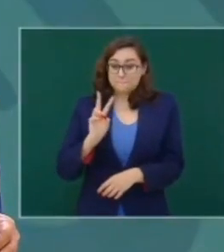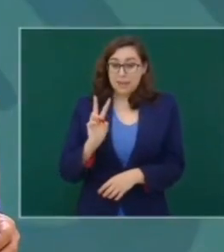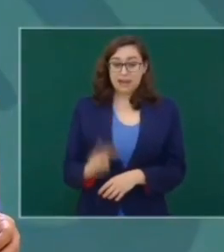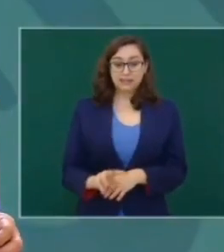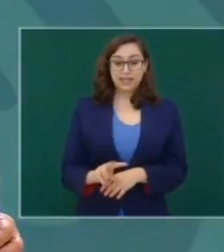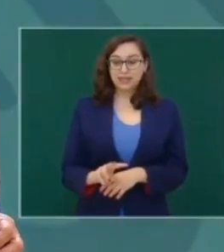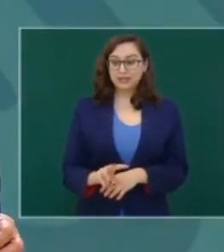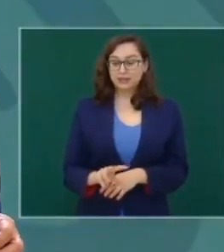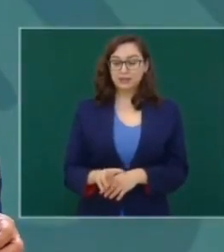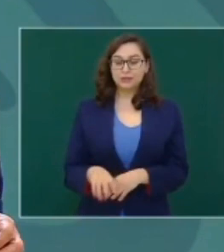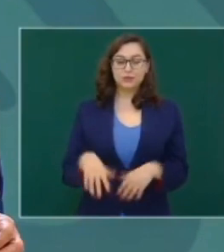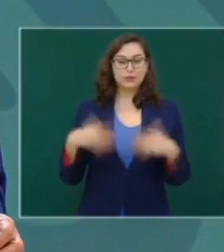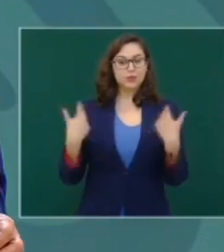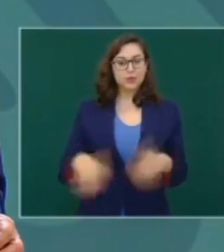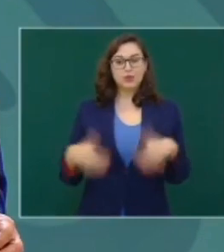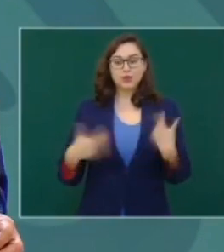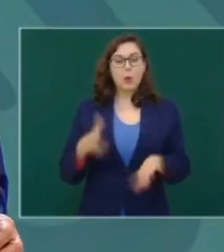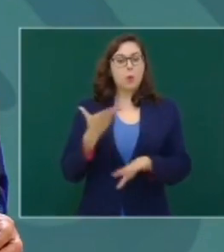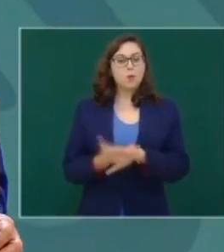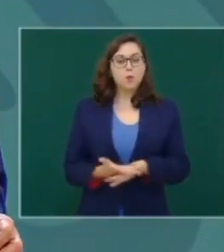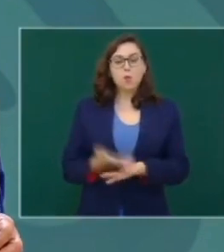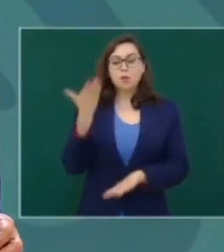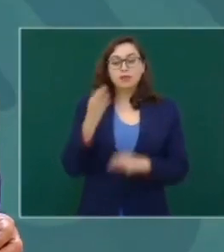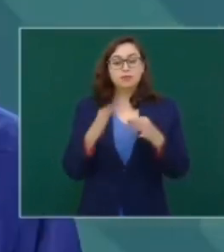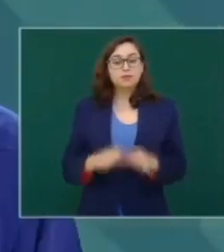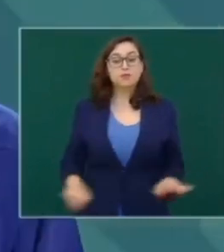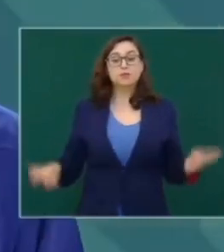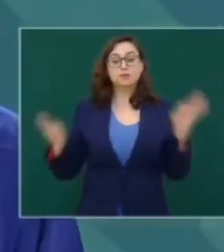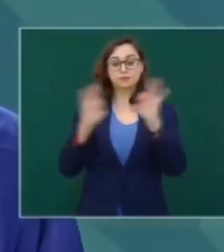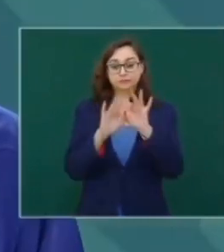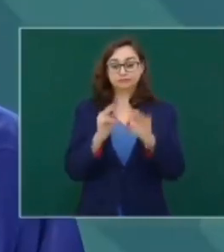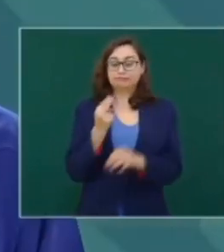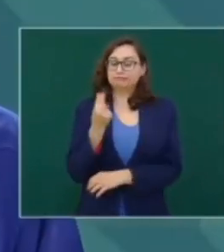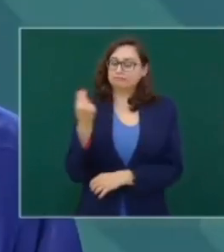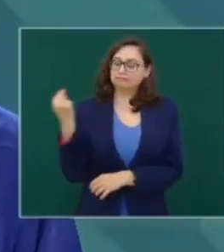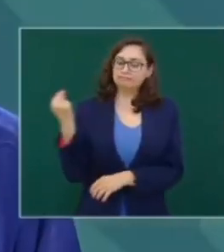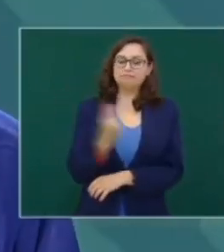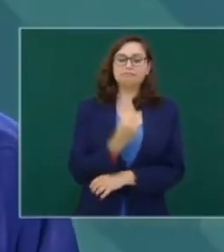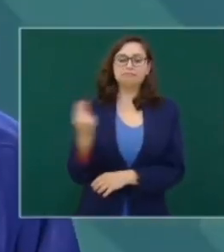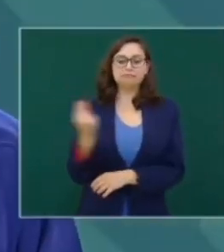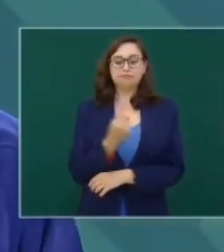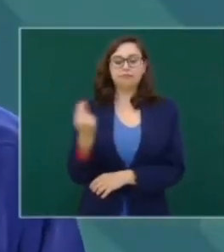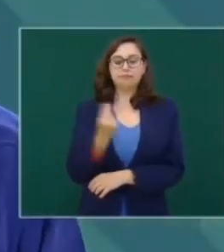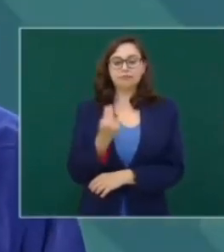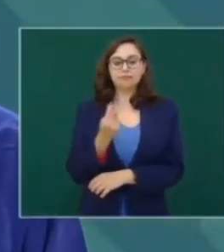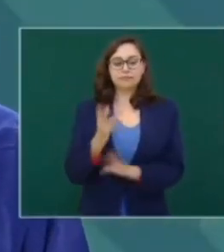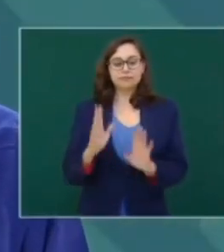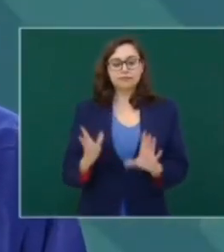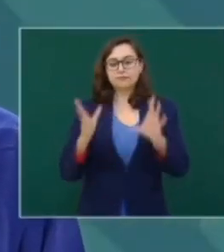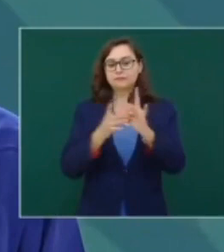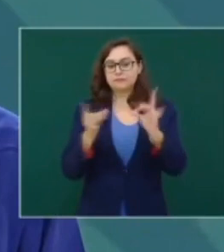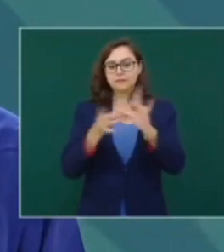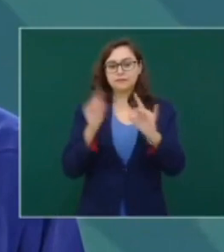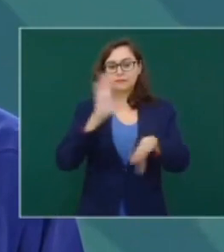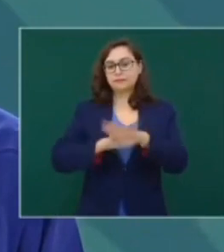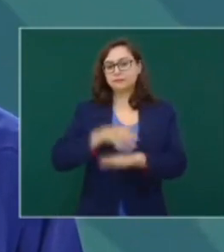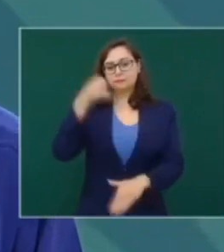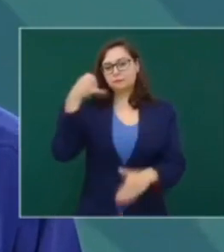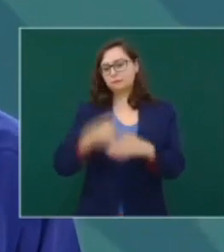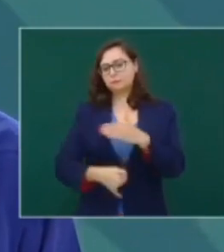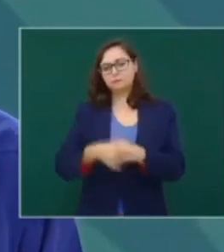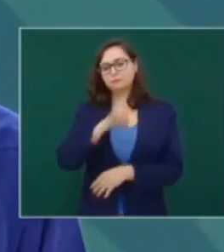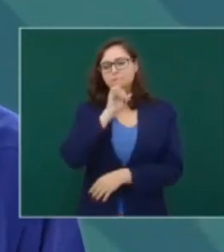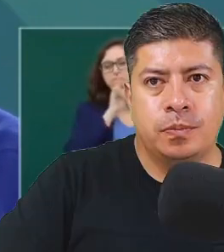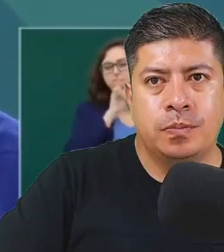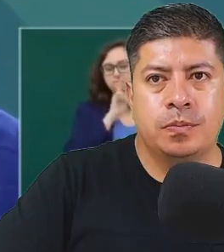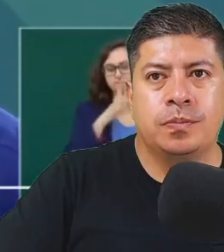más que importante, es estratégico. No puedo hablar más, pero